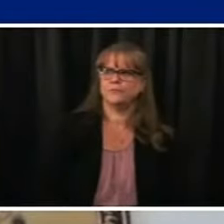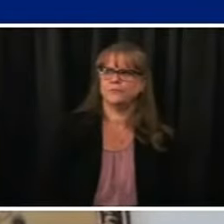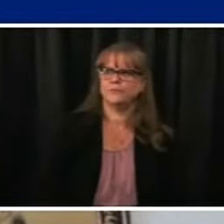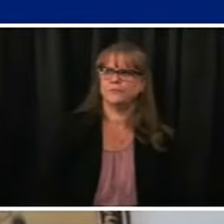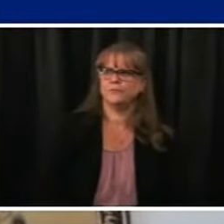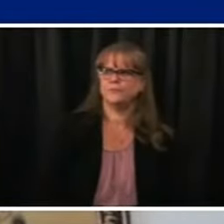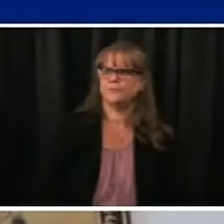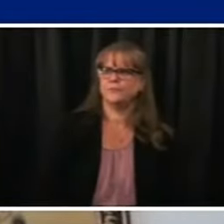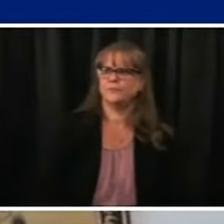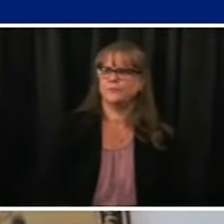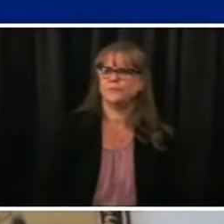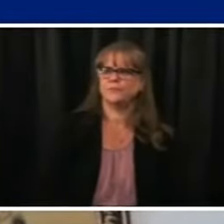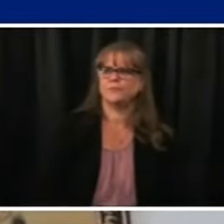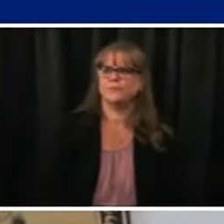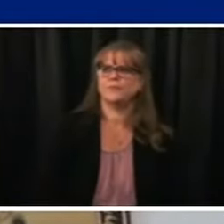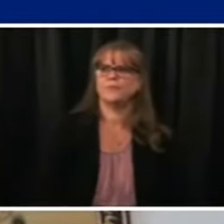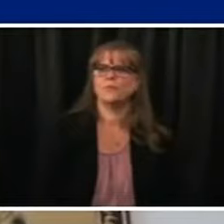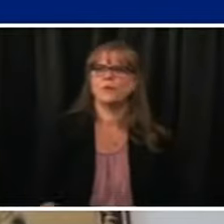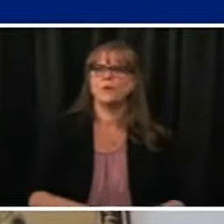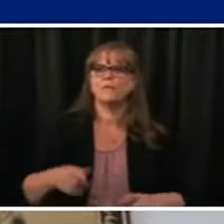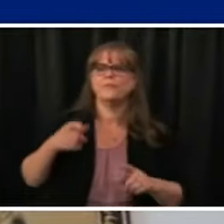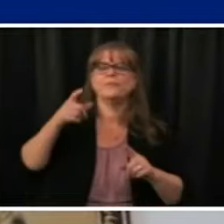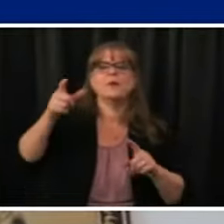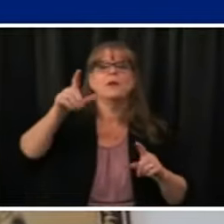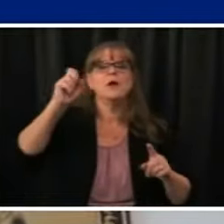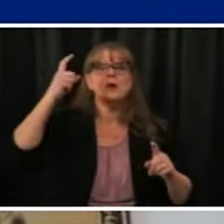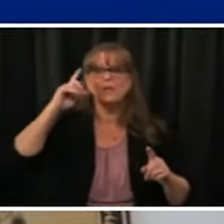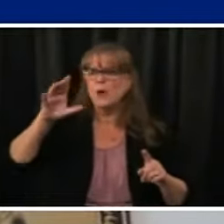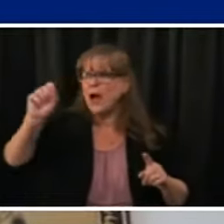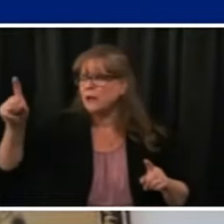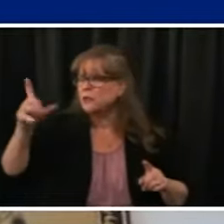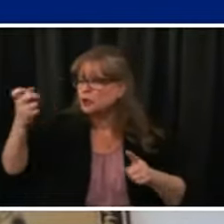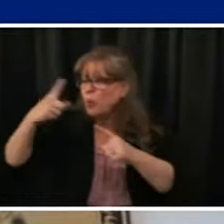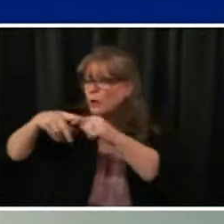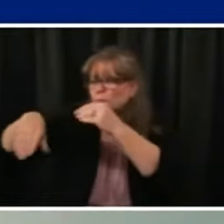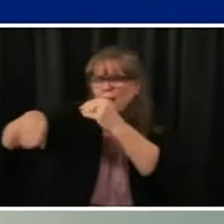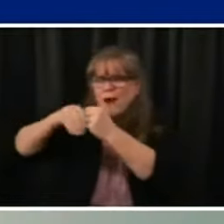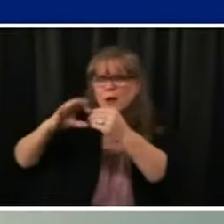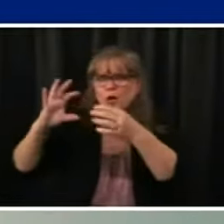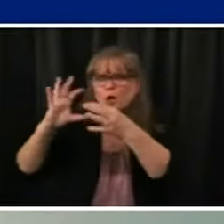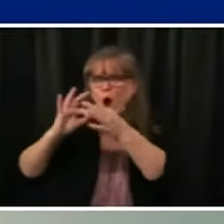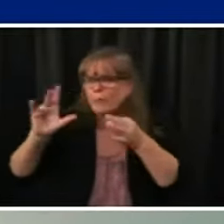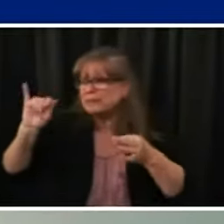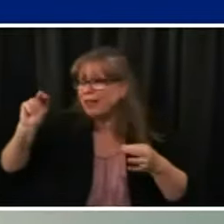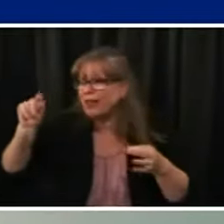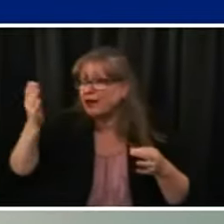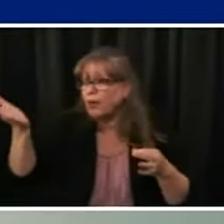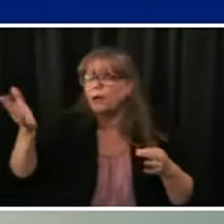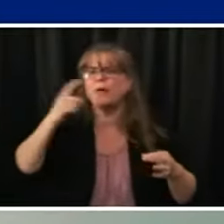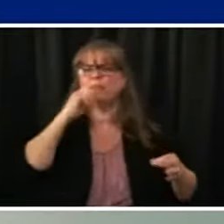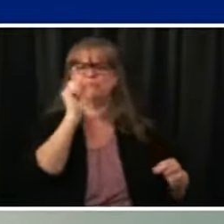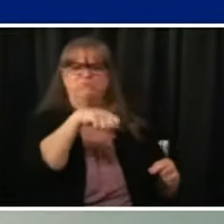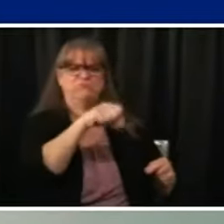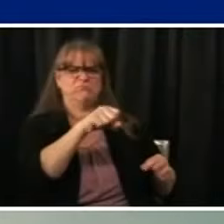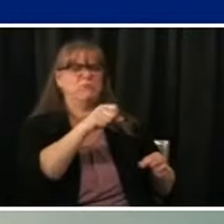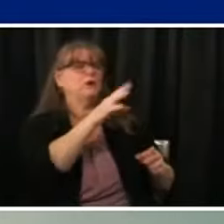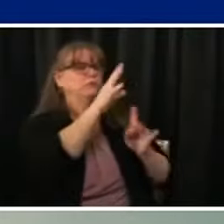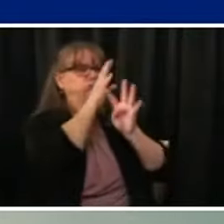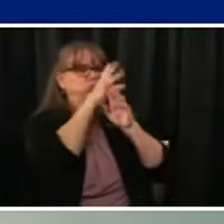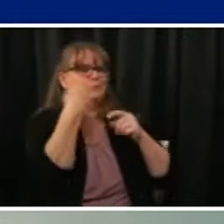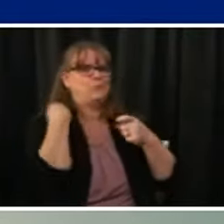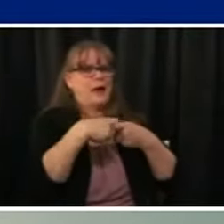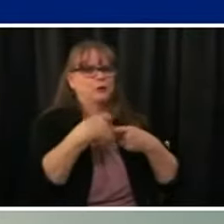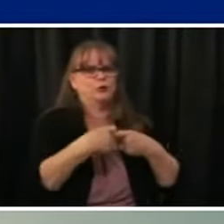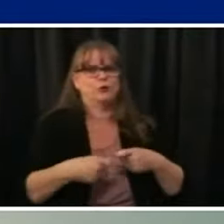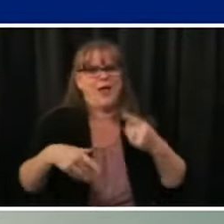Linda? Bueno, mi mensaje para toda la comunidad es, primero, que se